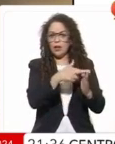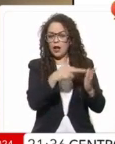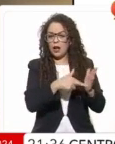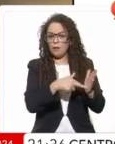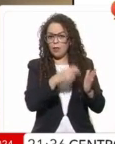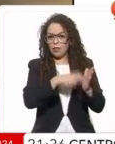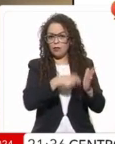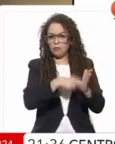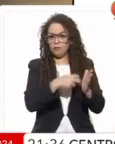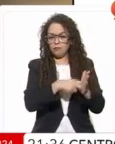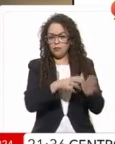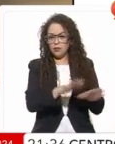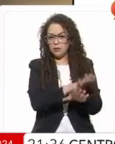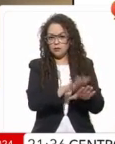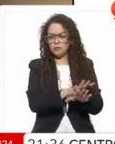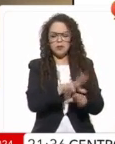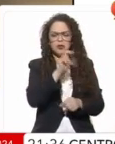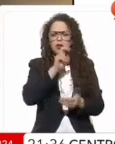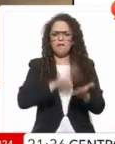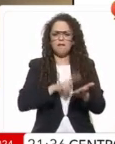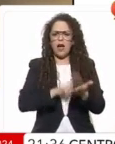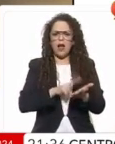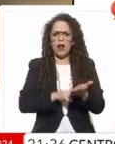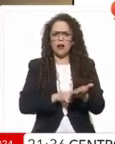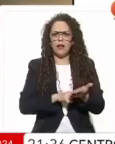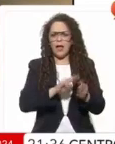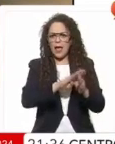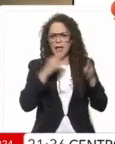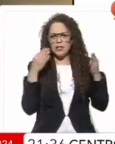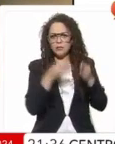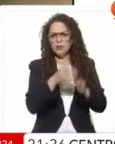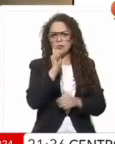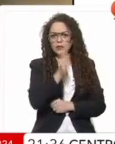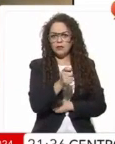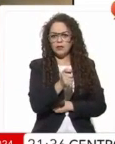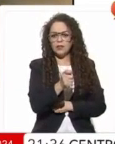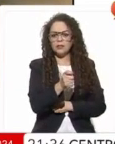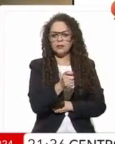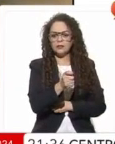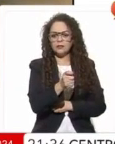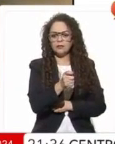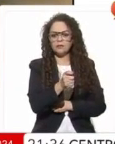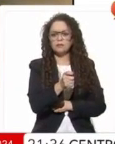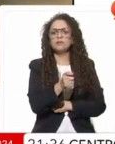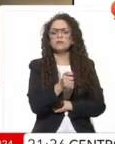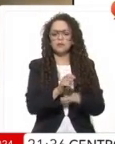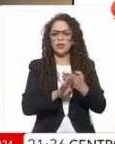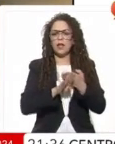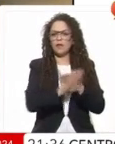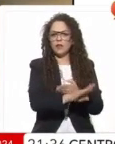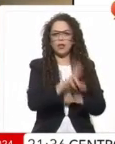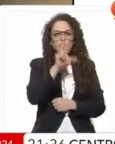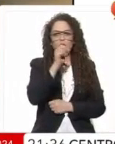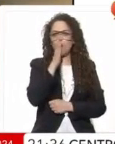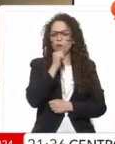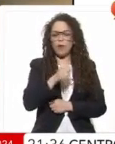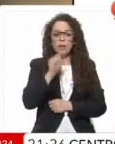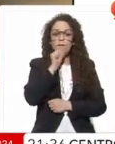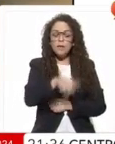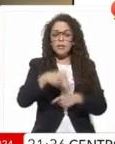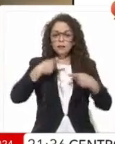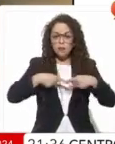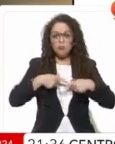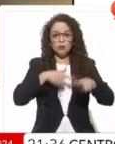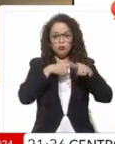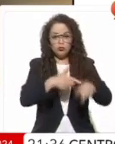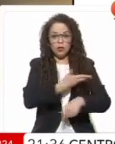estatutos, específicamente el tema relacionado con el candado que impide la reelección, que sobre